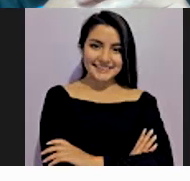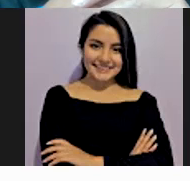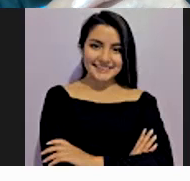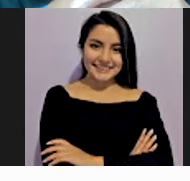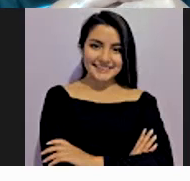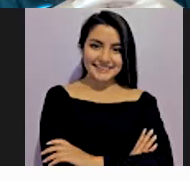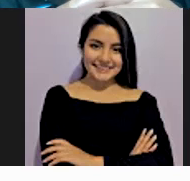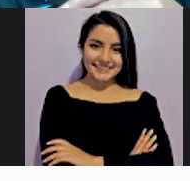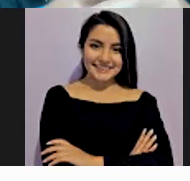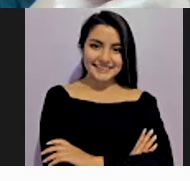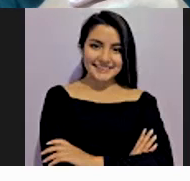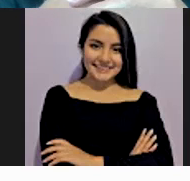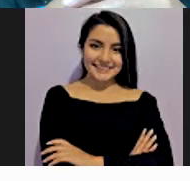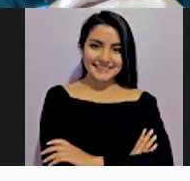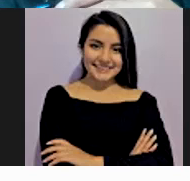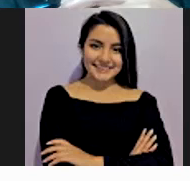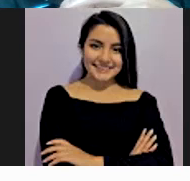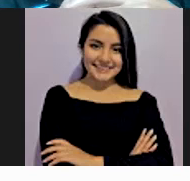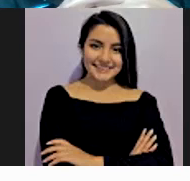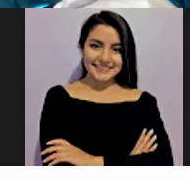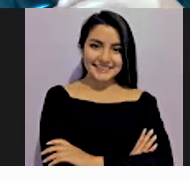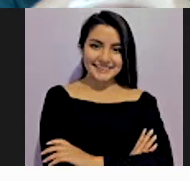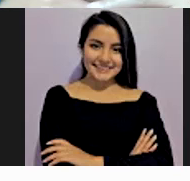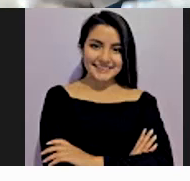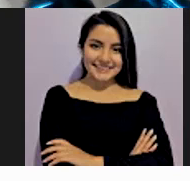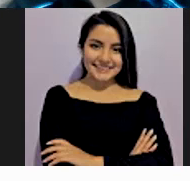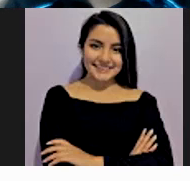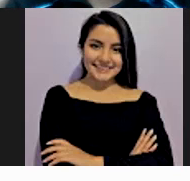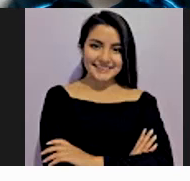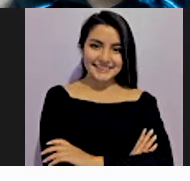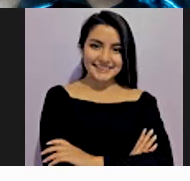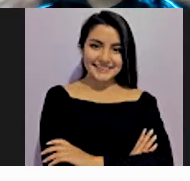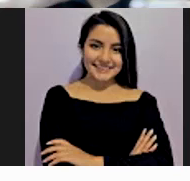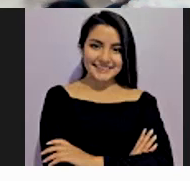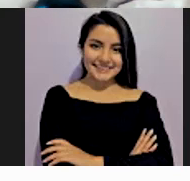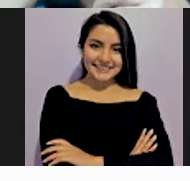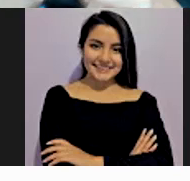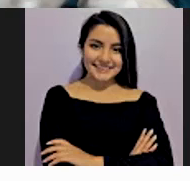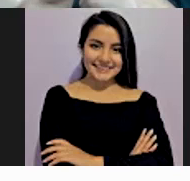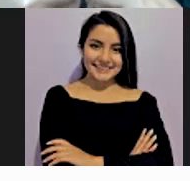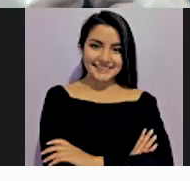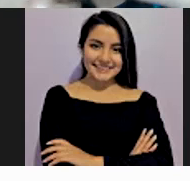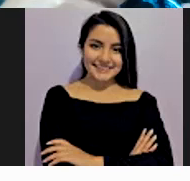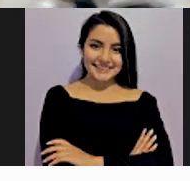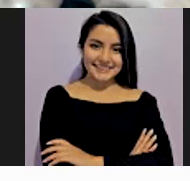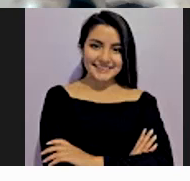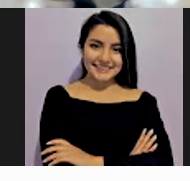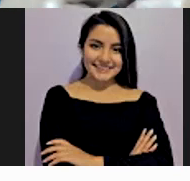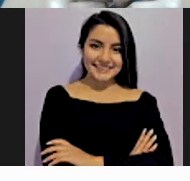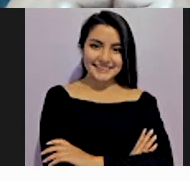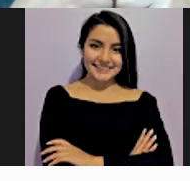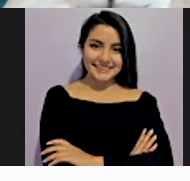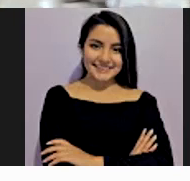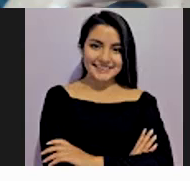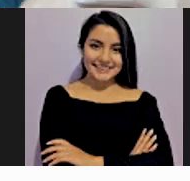estoy dando suave en todo, doy despacio. ¿Por qué? Porque lo que quiero es que vayamos entendiendo, vayamos viendo la realidad por acá, por